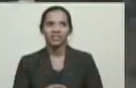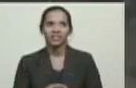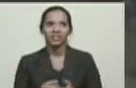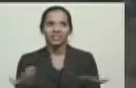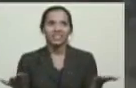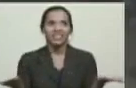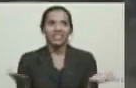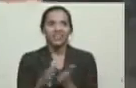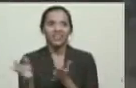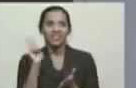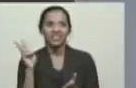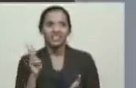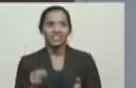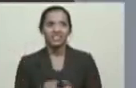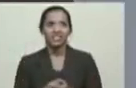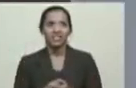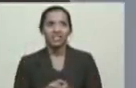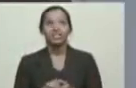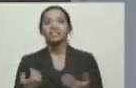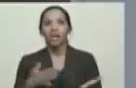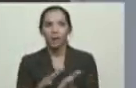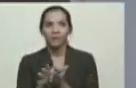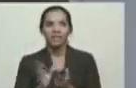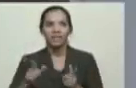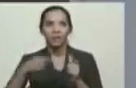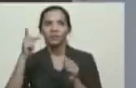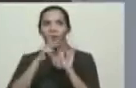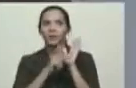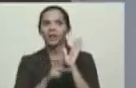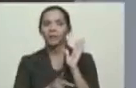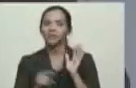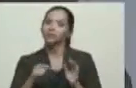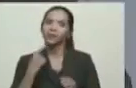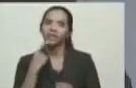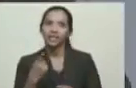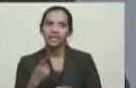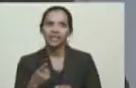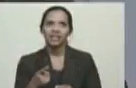pasar? ¿Qué va a pasar en Venezuela? ¿Qué va a pasar? Tú? Bueno, te lo voy a decir en el próximo programa. Solamente te digo una cosa.